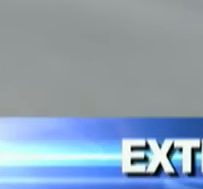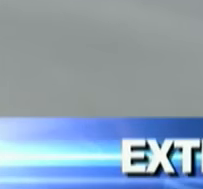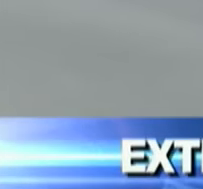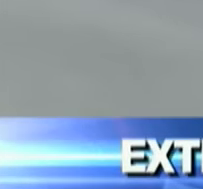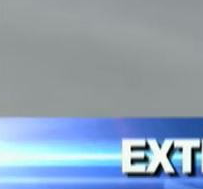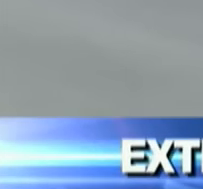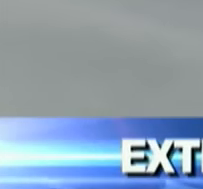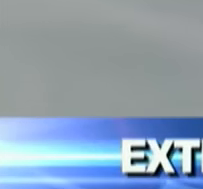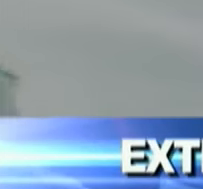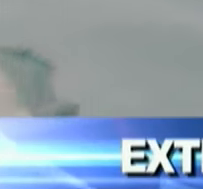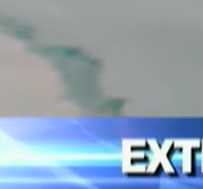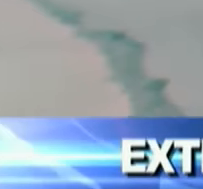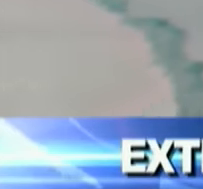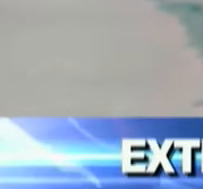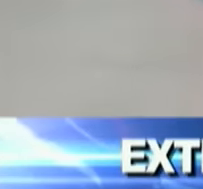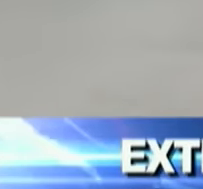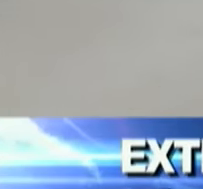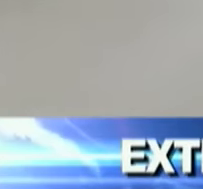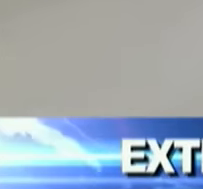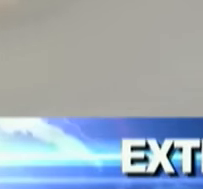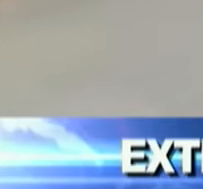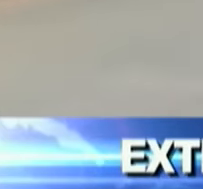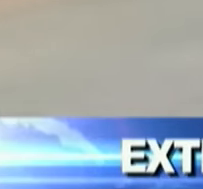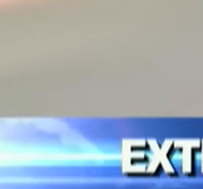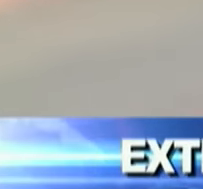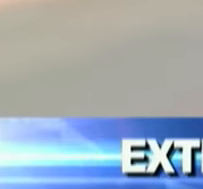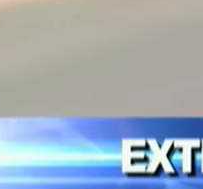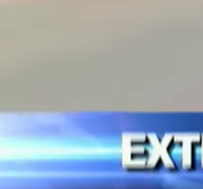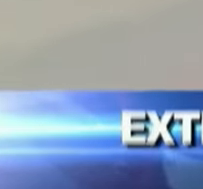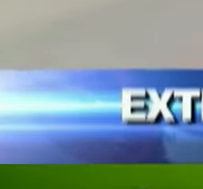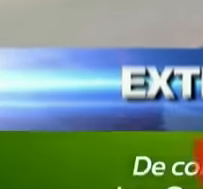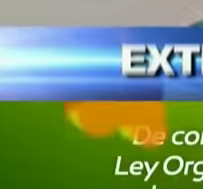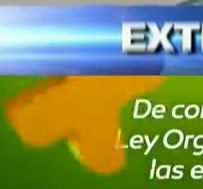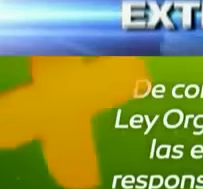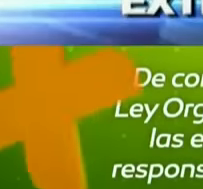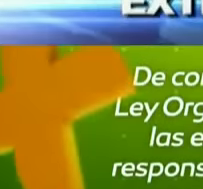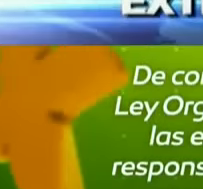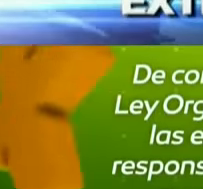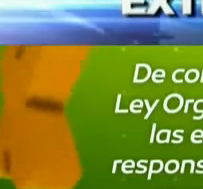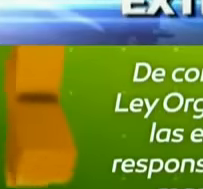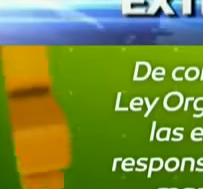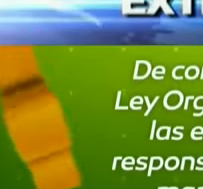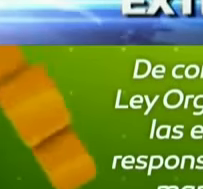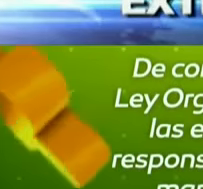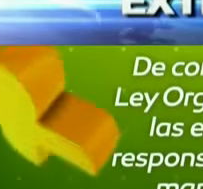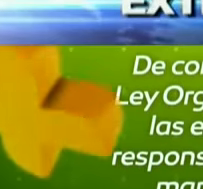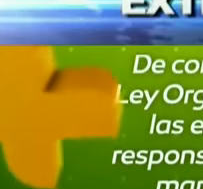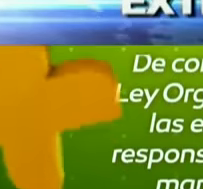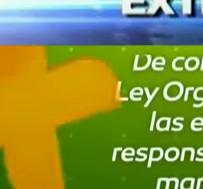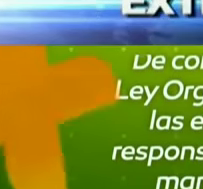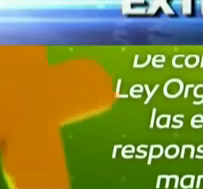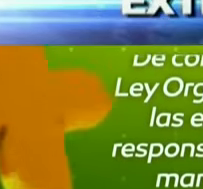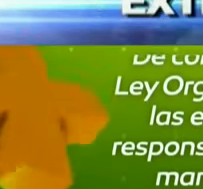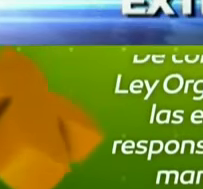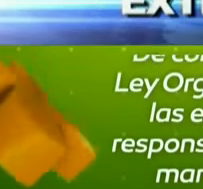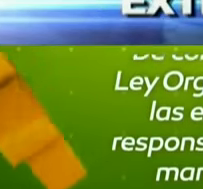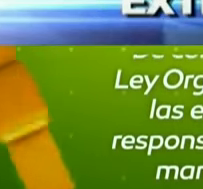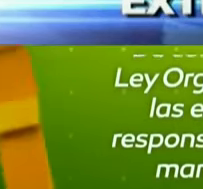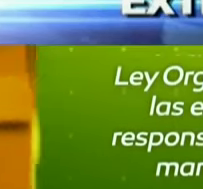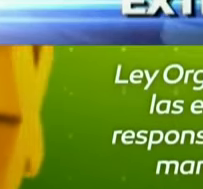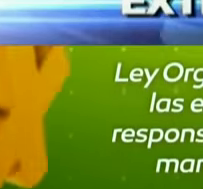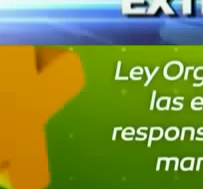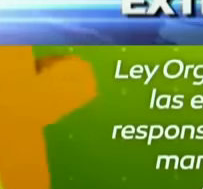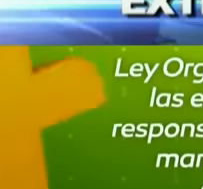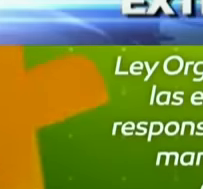extraña maleta causó alarma en un sector de Guayaquil. Conozca qué contenía y cómo fueron las acciones policiales en